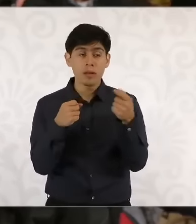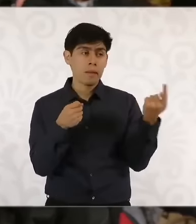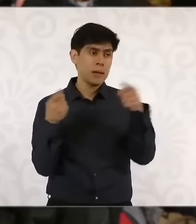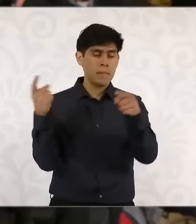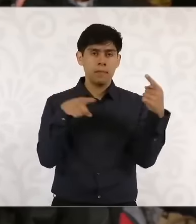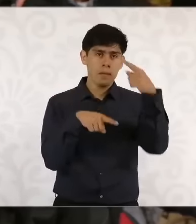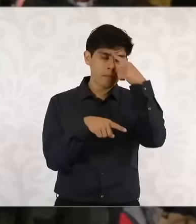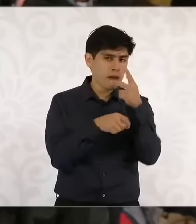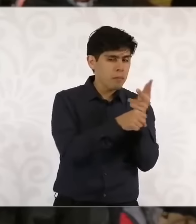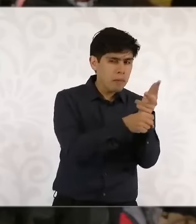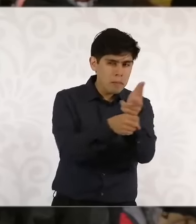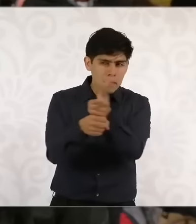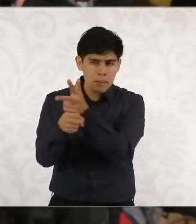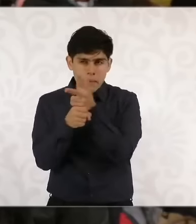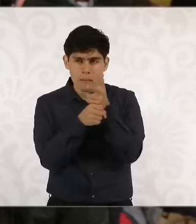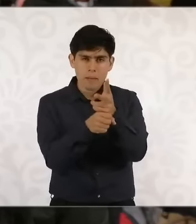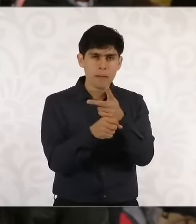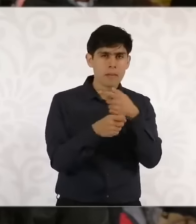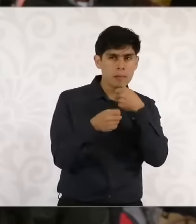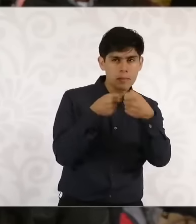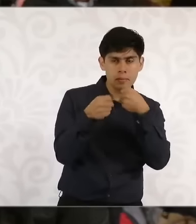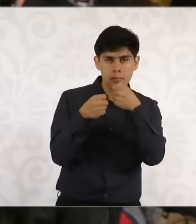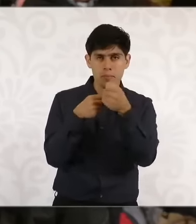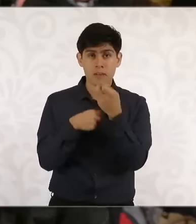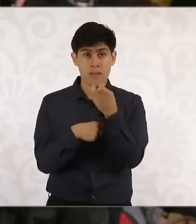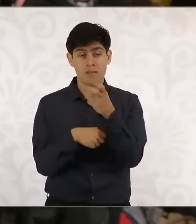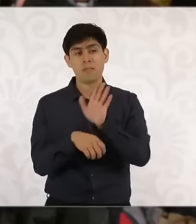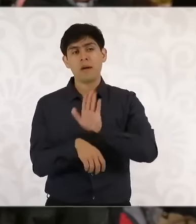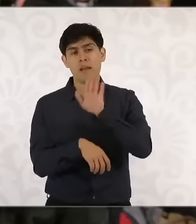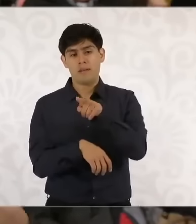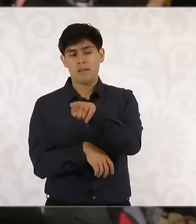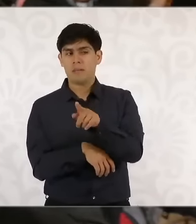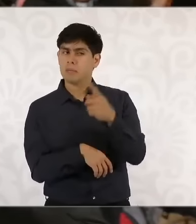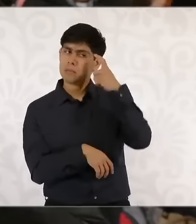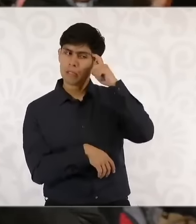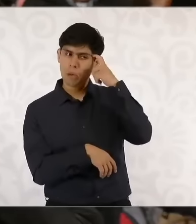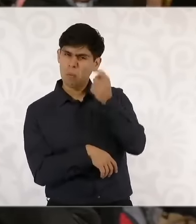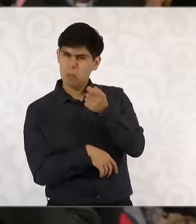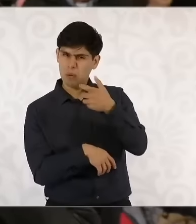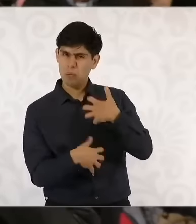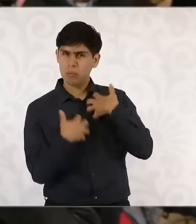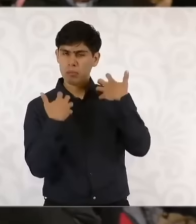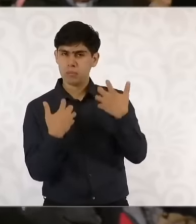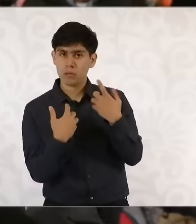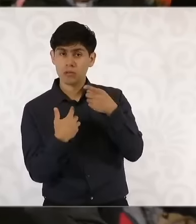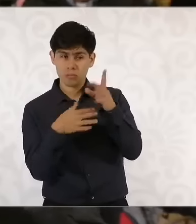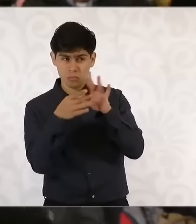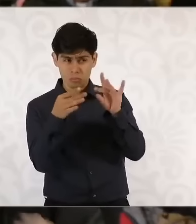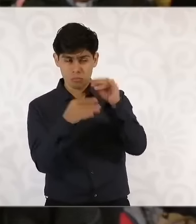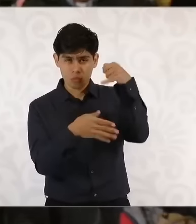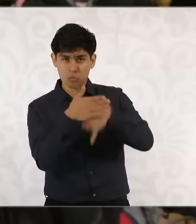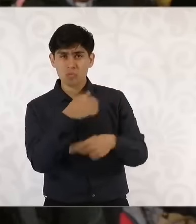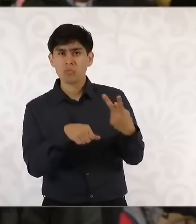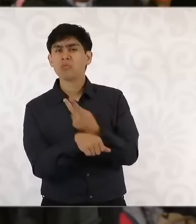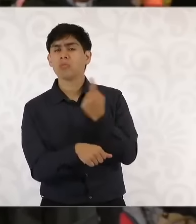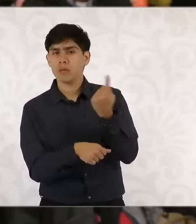Entonces eso parece como que molestó, ¿no? Molestó un poco, saber si puede decirnos al respecto. Y también